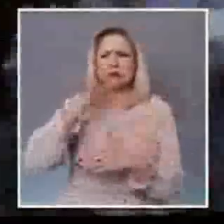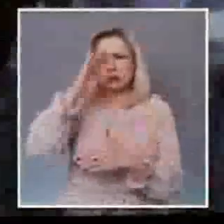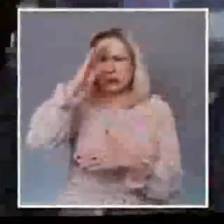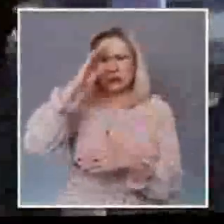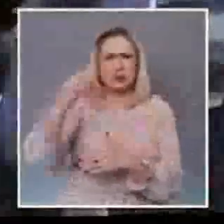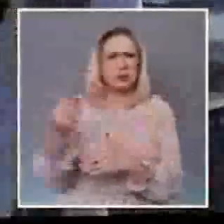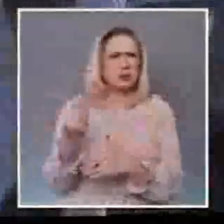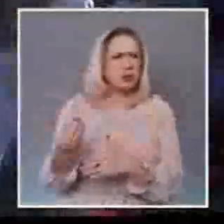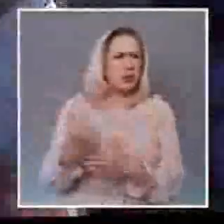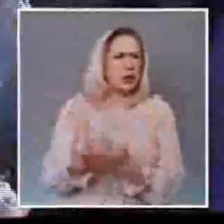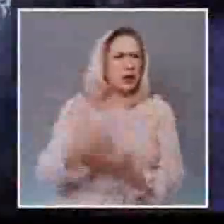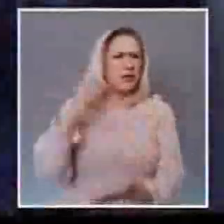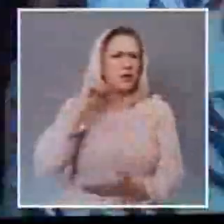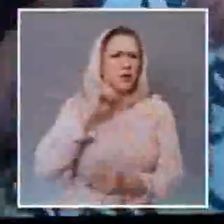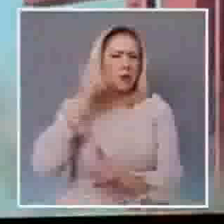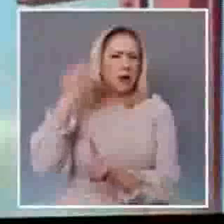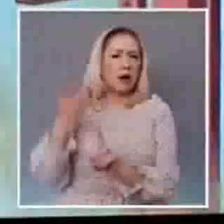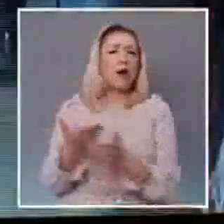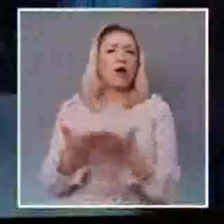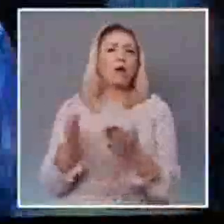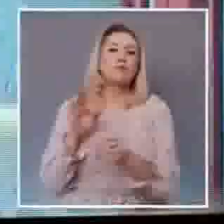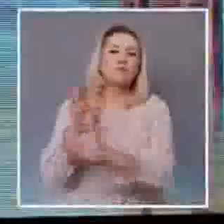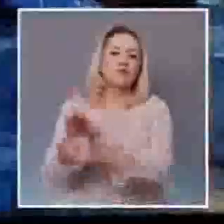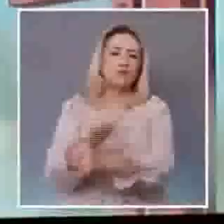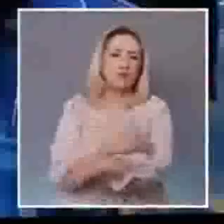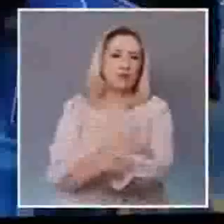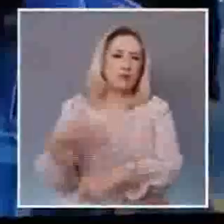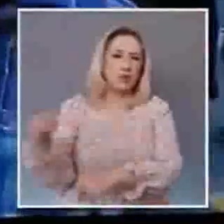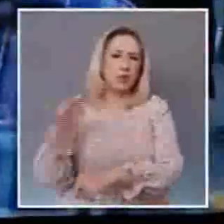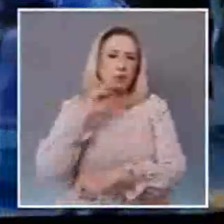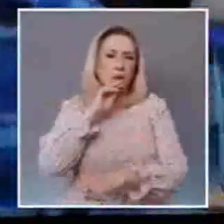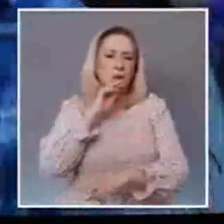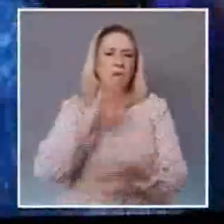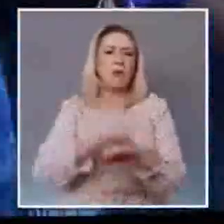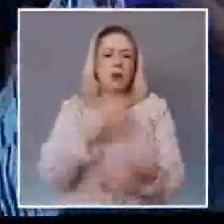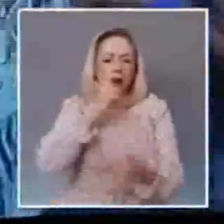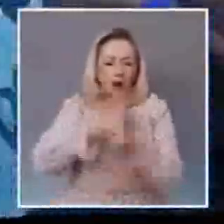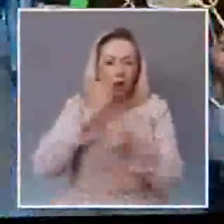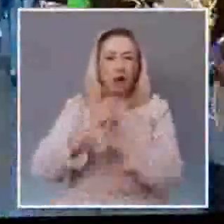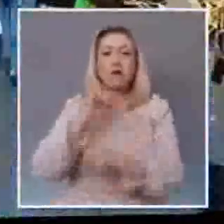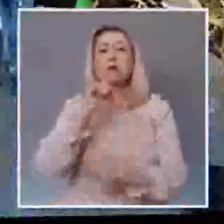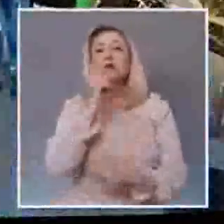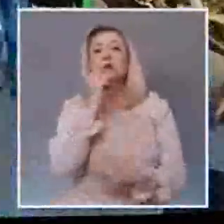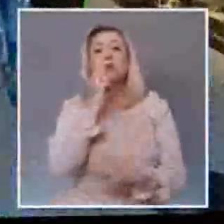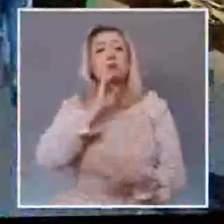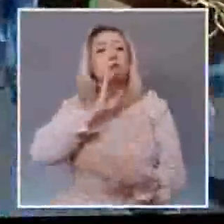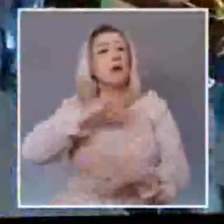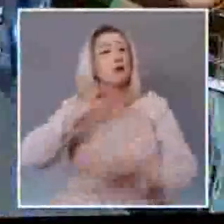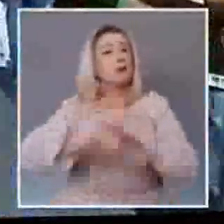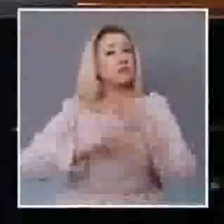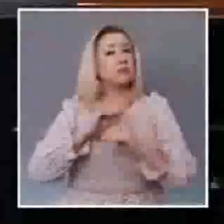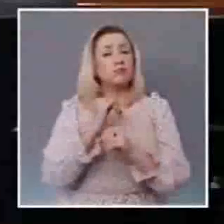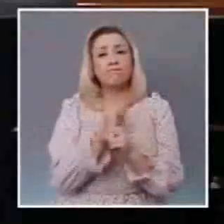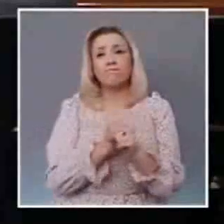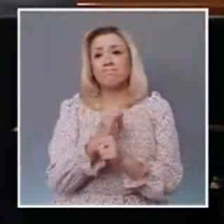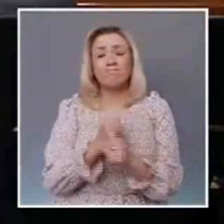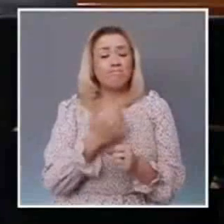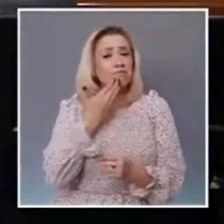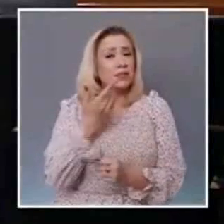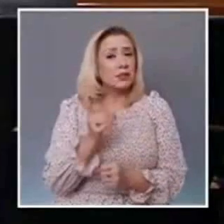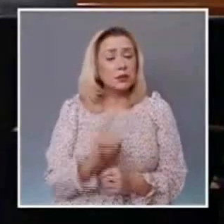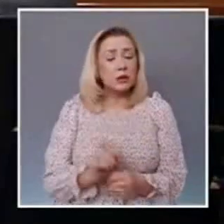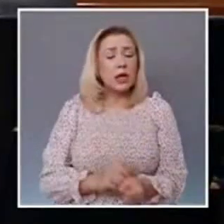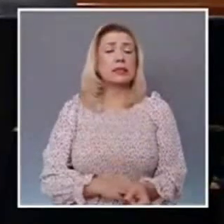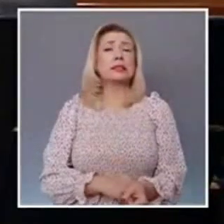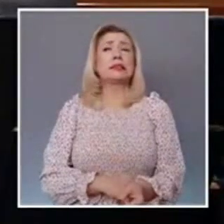amparo a los familiares de la víctima al detectar diversas irregularidades y omisiones en el desarrollo de la investigación, entre ellas inadecuado